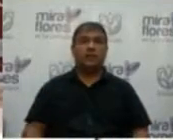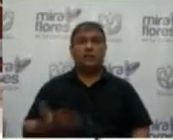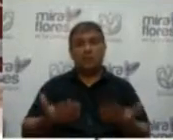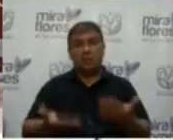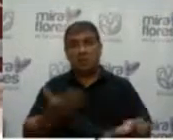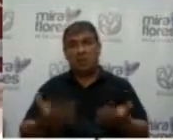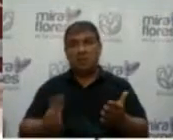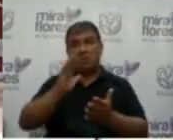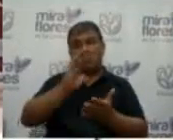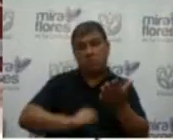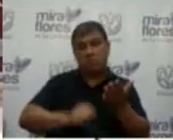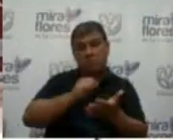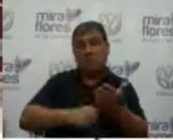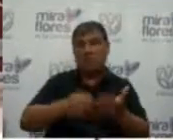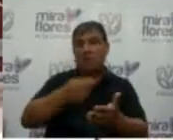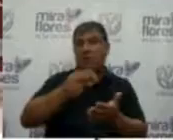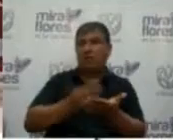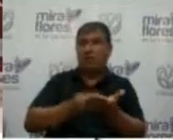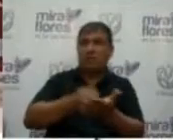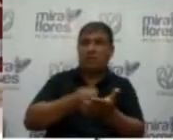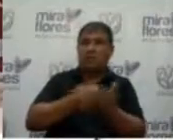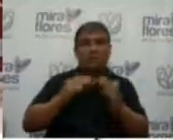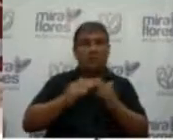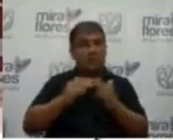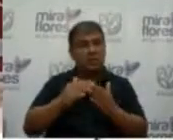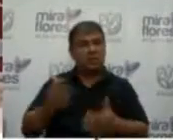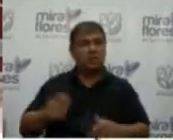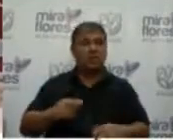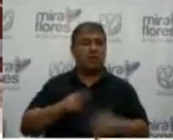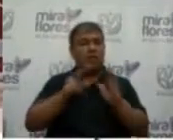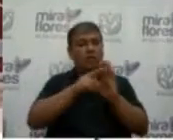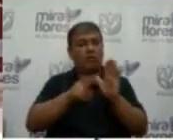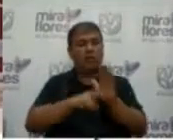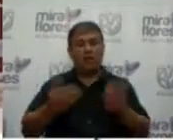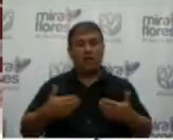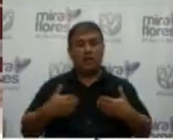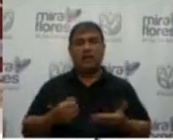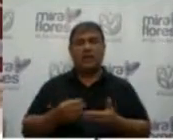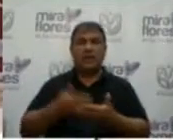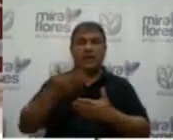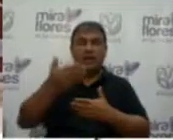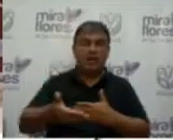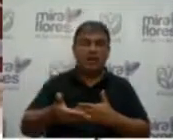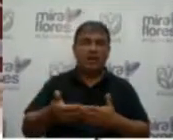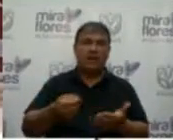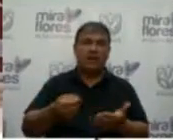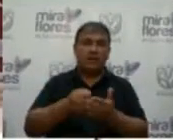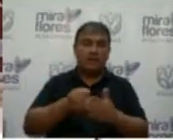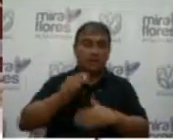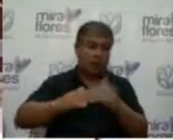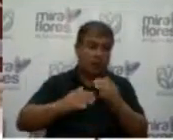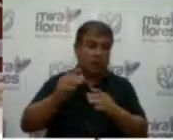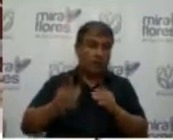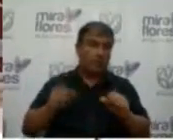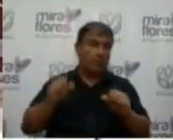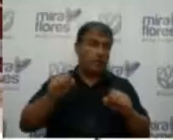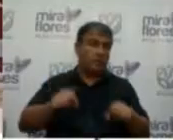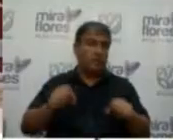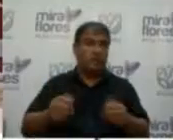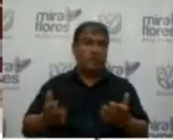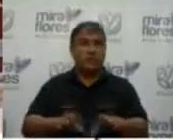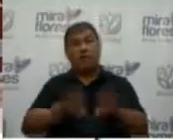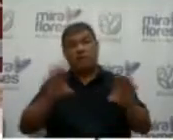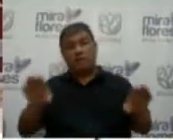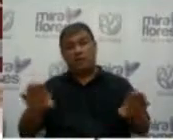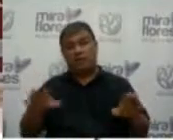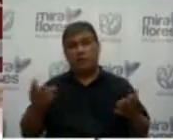contra los impuestos, contra el predial. Nosotros hemos generado una norma acá que es adelantar predial para obras. Es una posibilidad, está